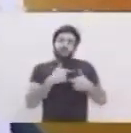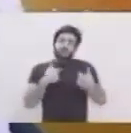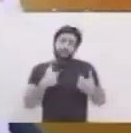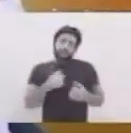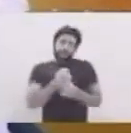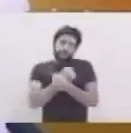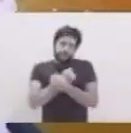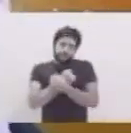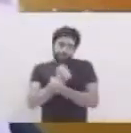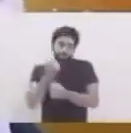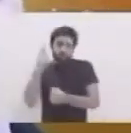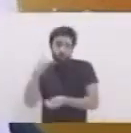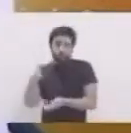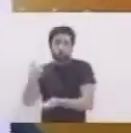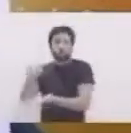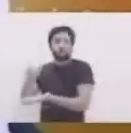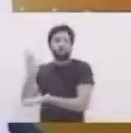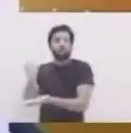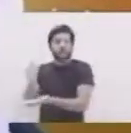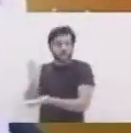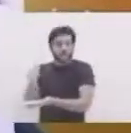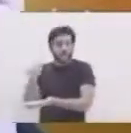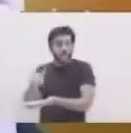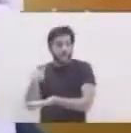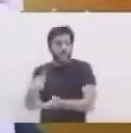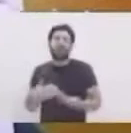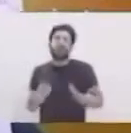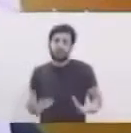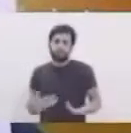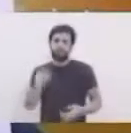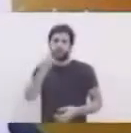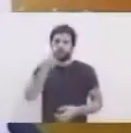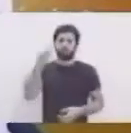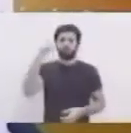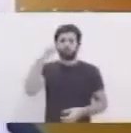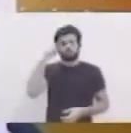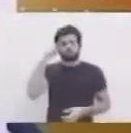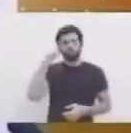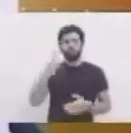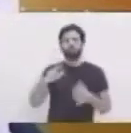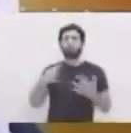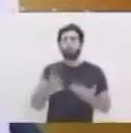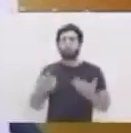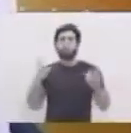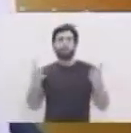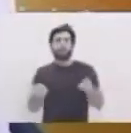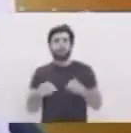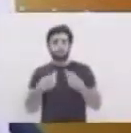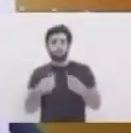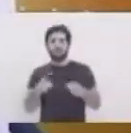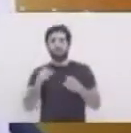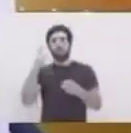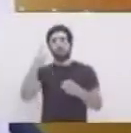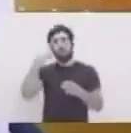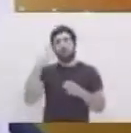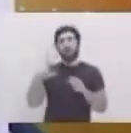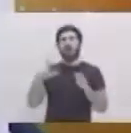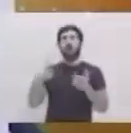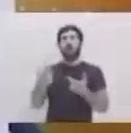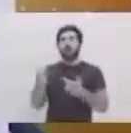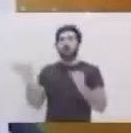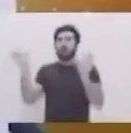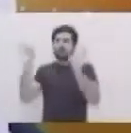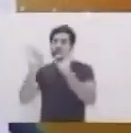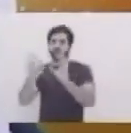que le tenía el autor a su mascota. ¿Y cómo imaginas que él pudo describir en la música la forma y